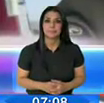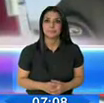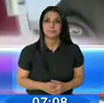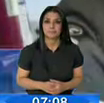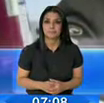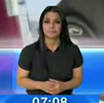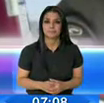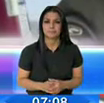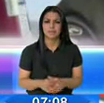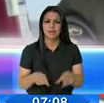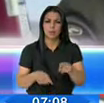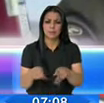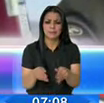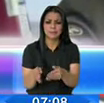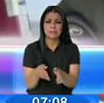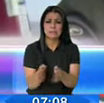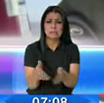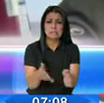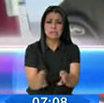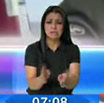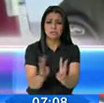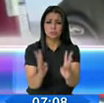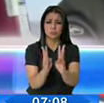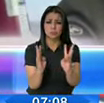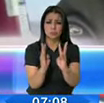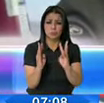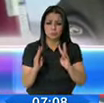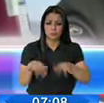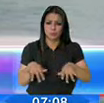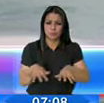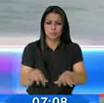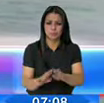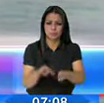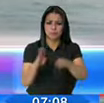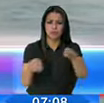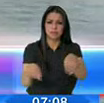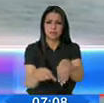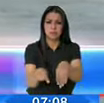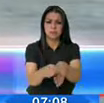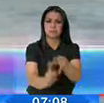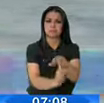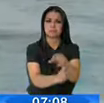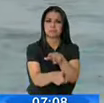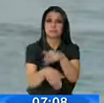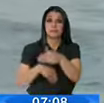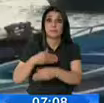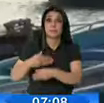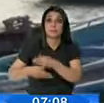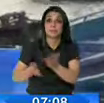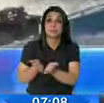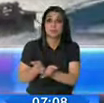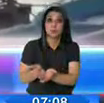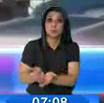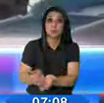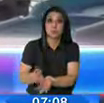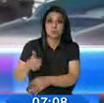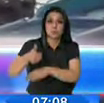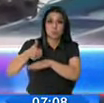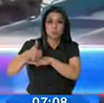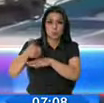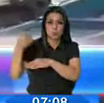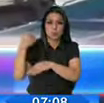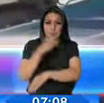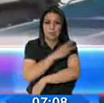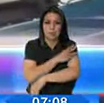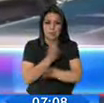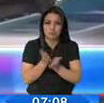través de picas y de caminos ocultos por las montañas. Minutos después llegaron lanchas guardacostas y se hicieron cargo de la embarcación